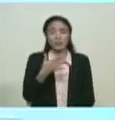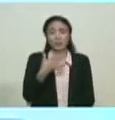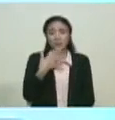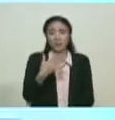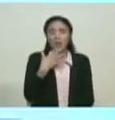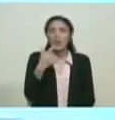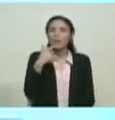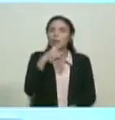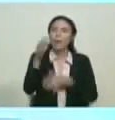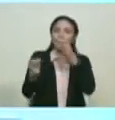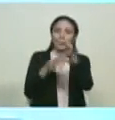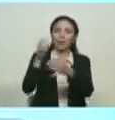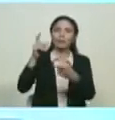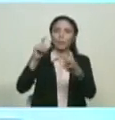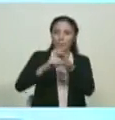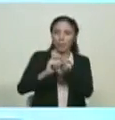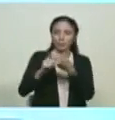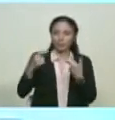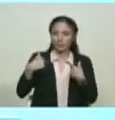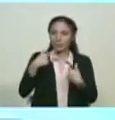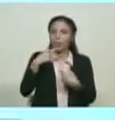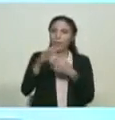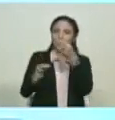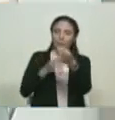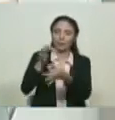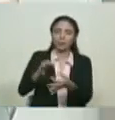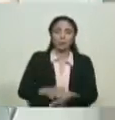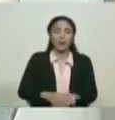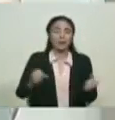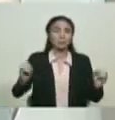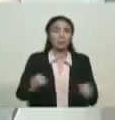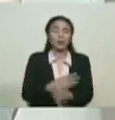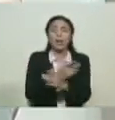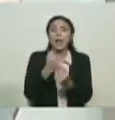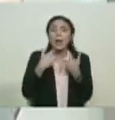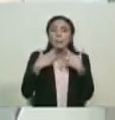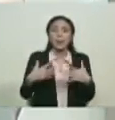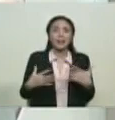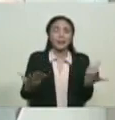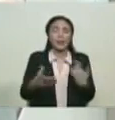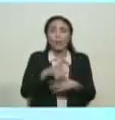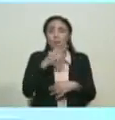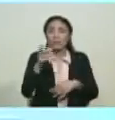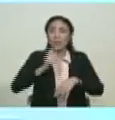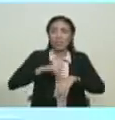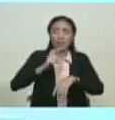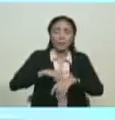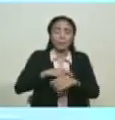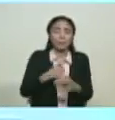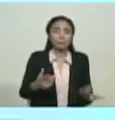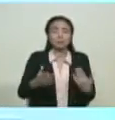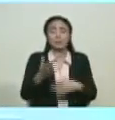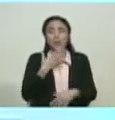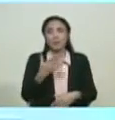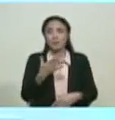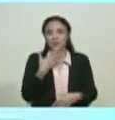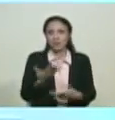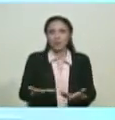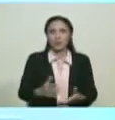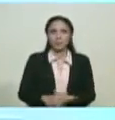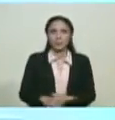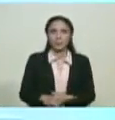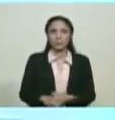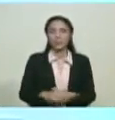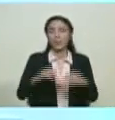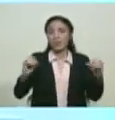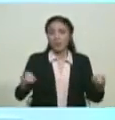a civiles no hay un escenario donde se pierda más tiempo en el mundo no hay un escenario internacional